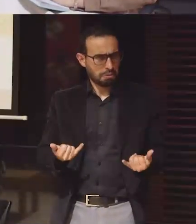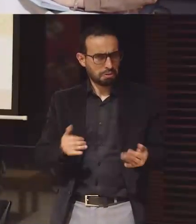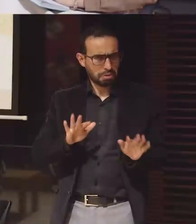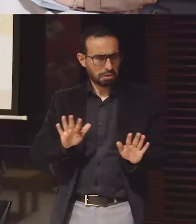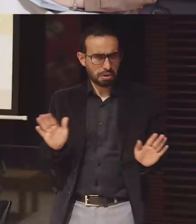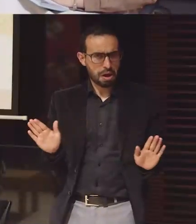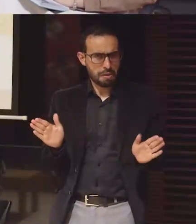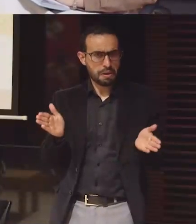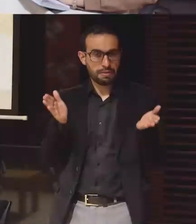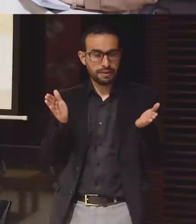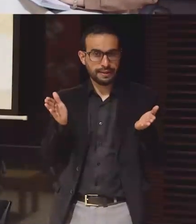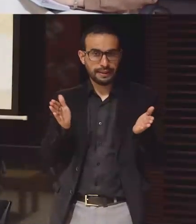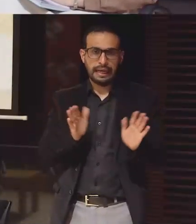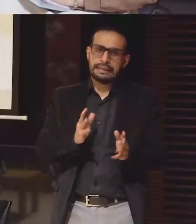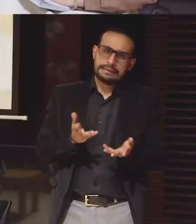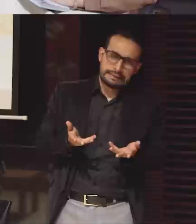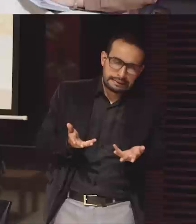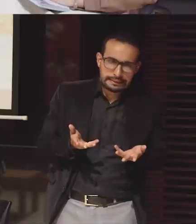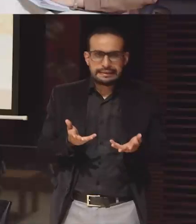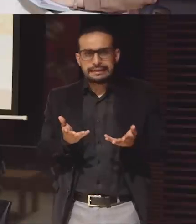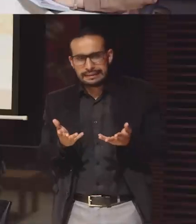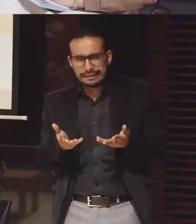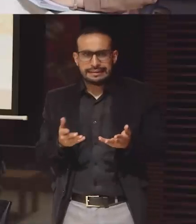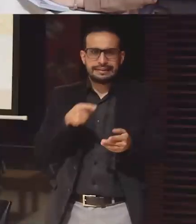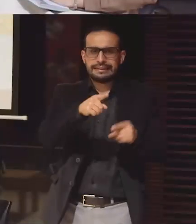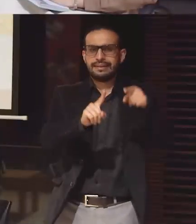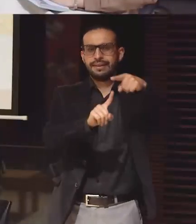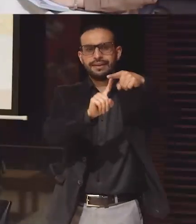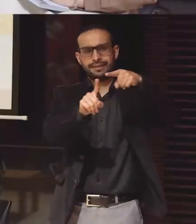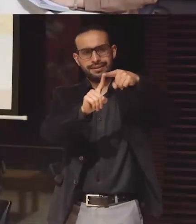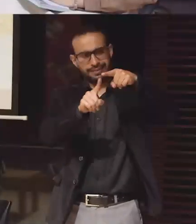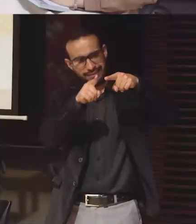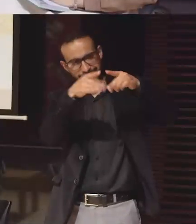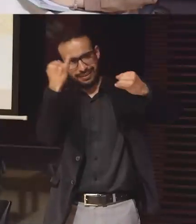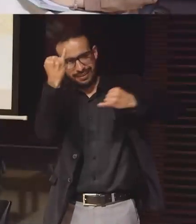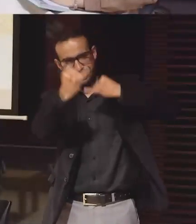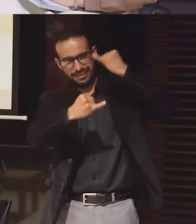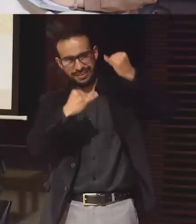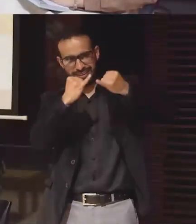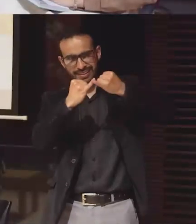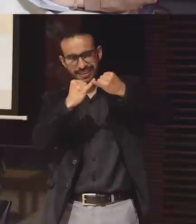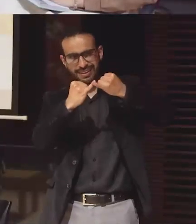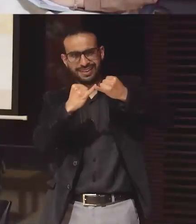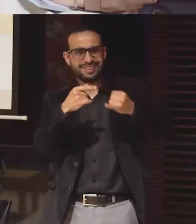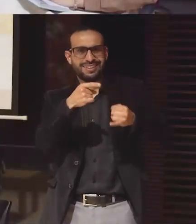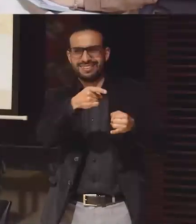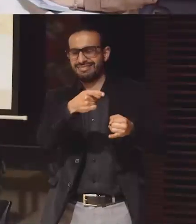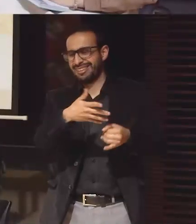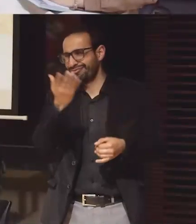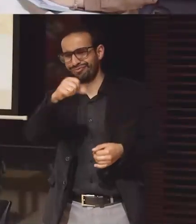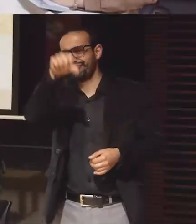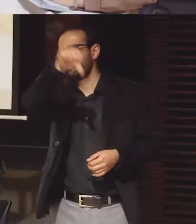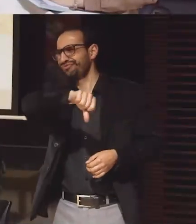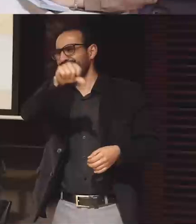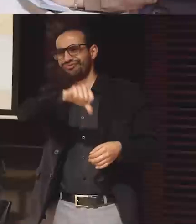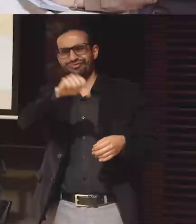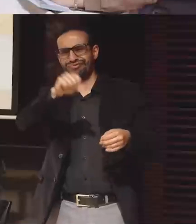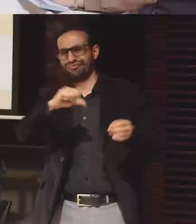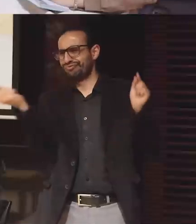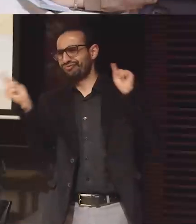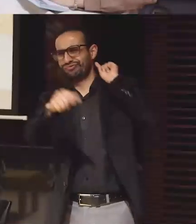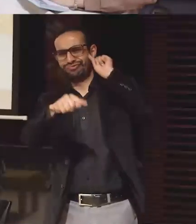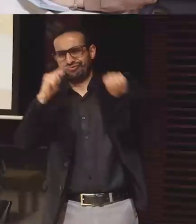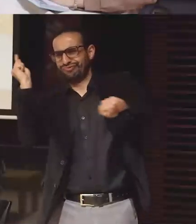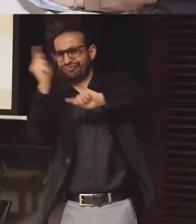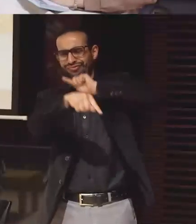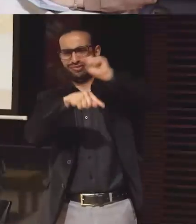sin embargo ha sufrido en todo caso de una mala reputación. ¿Cómo ha sido